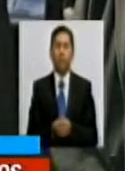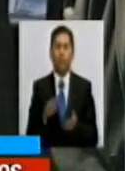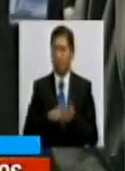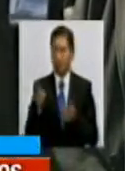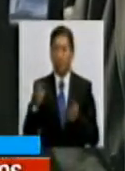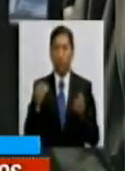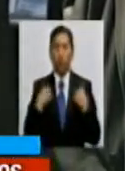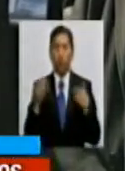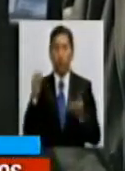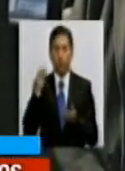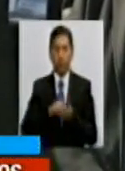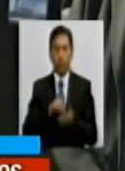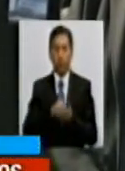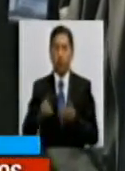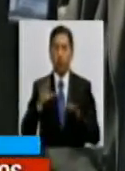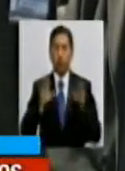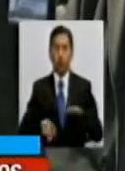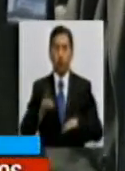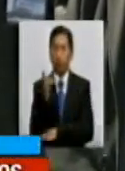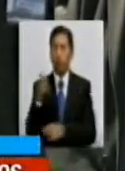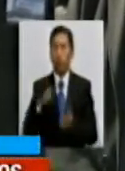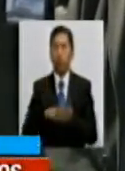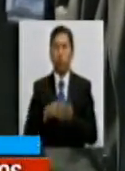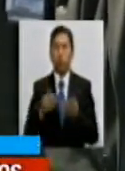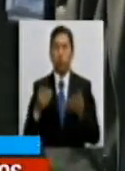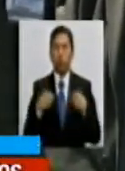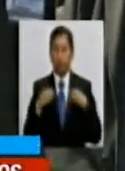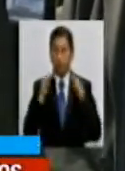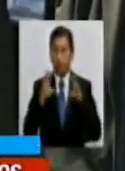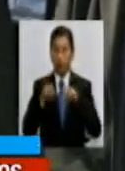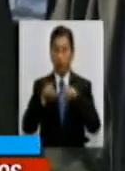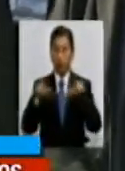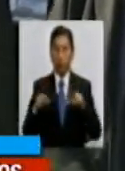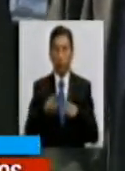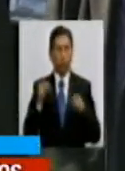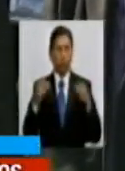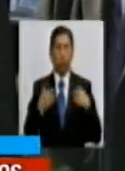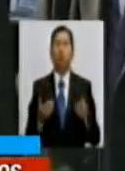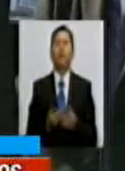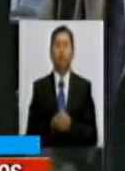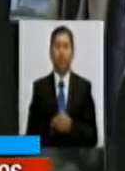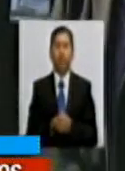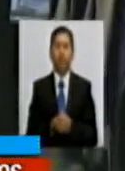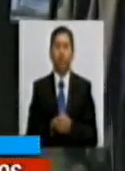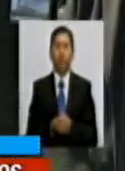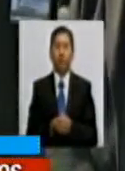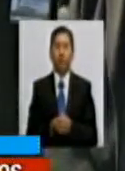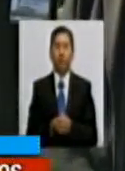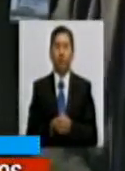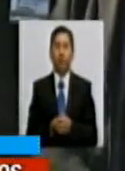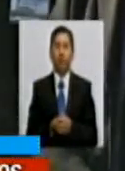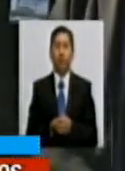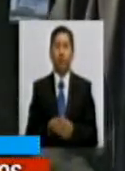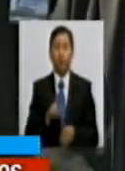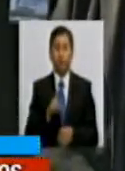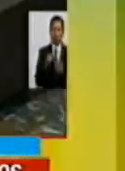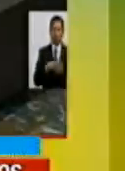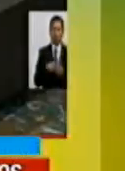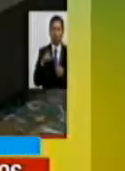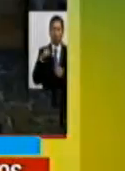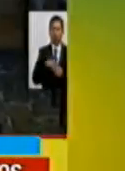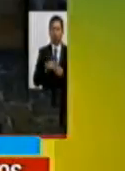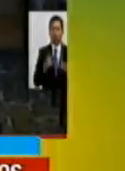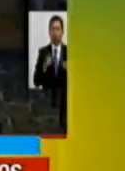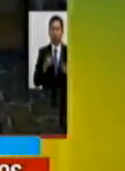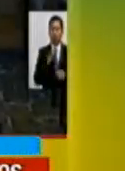que no estableció el derecho de Bolivia a obtener un acceso soberano al mar. Por